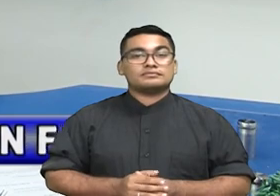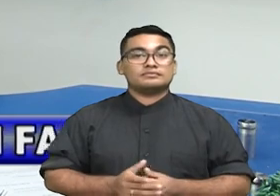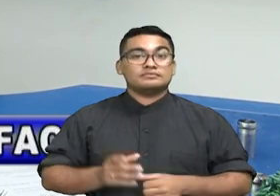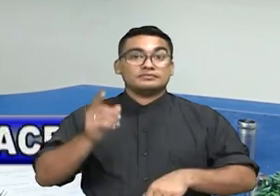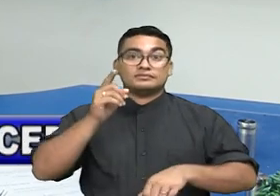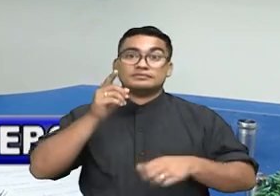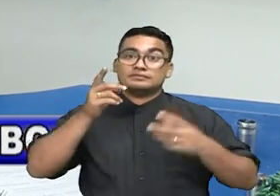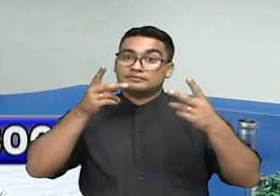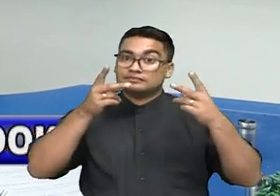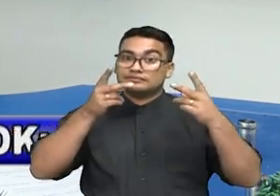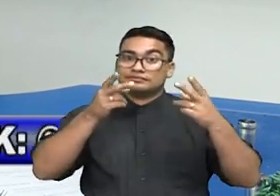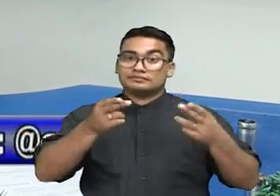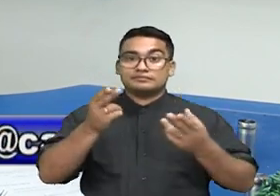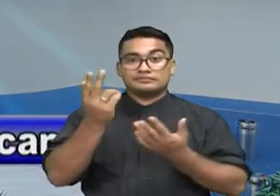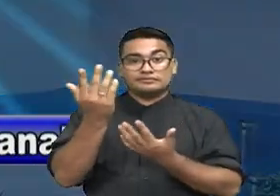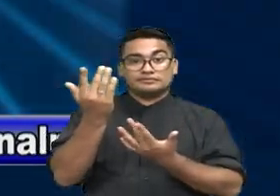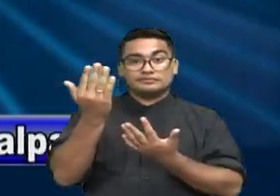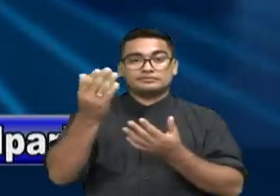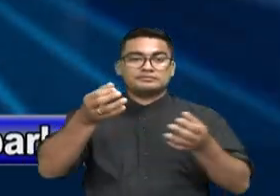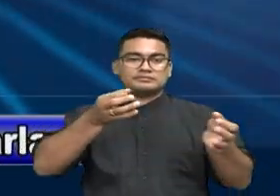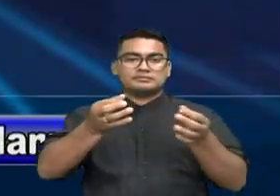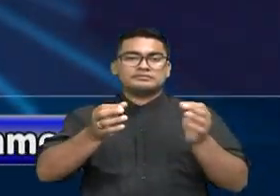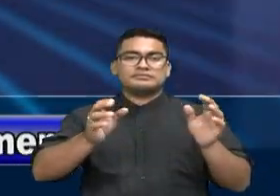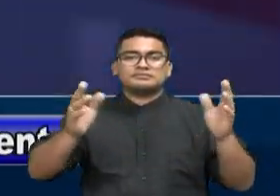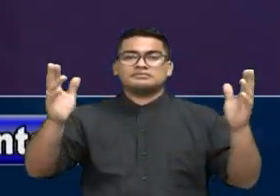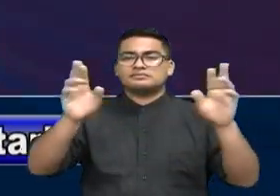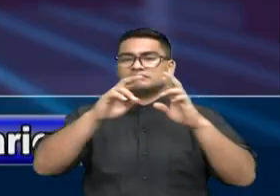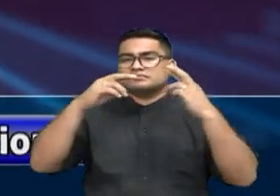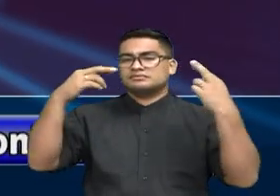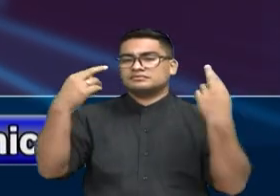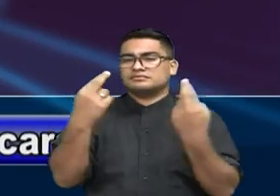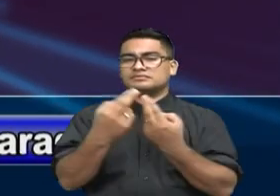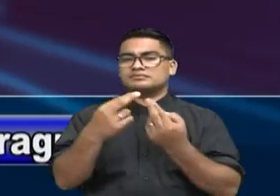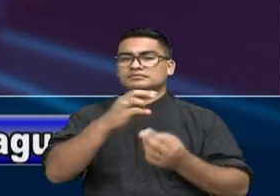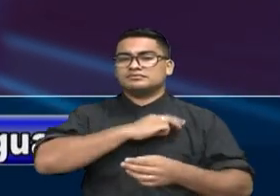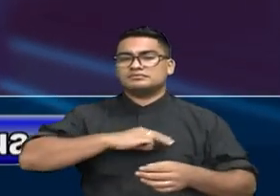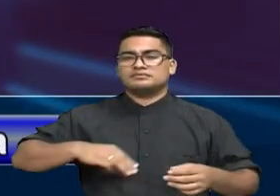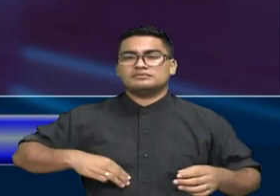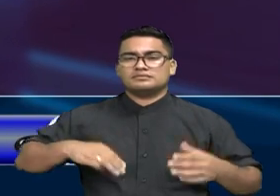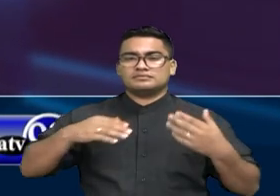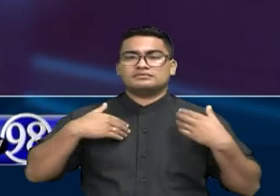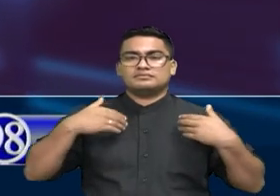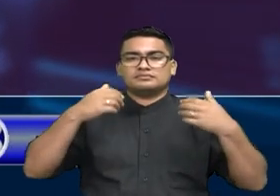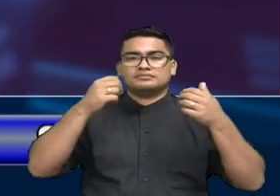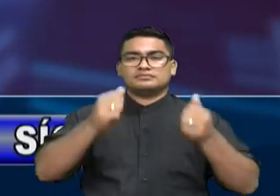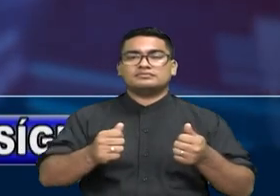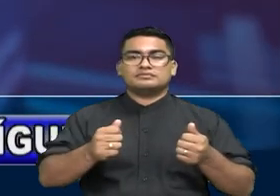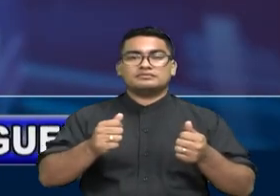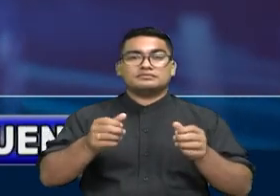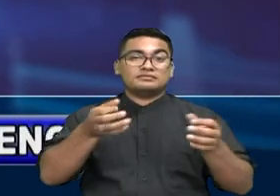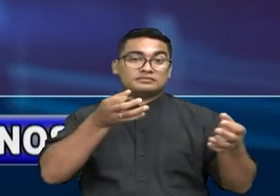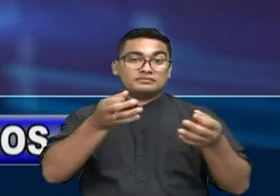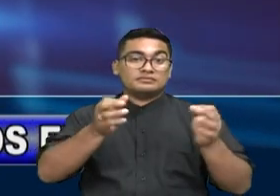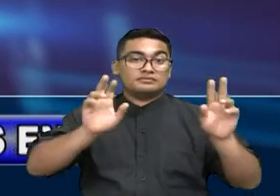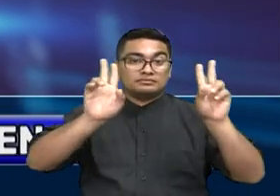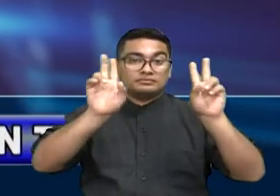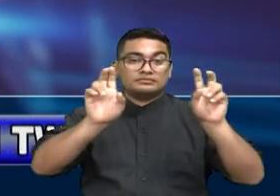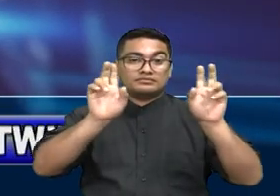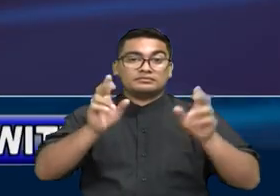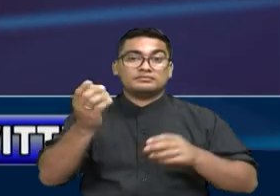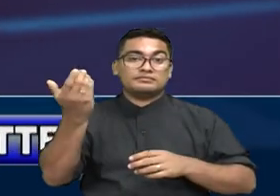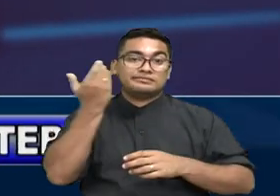Es tiempo de hacer un nuevo corte. Regresamos con detalles sobre un congreso realizado por el Ministerio de Salud referido a